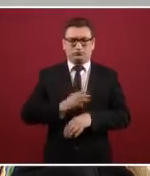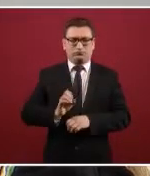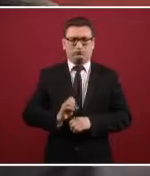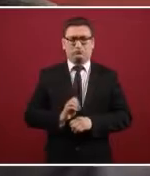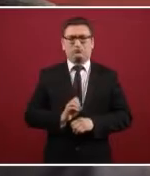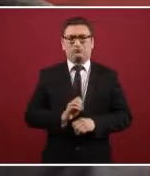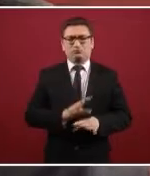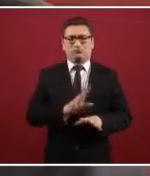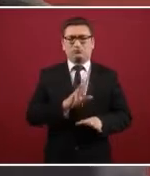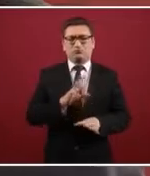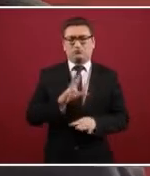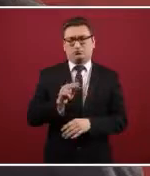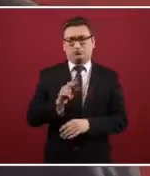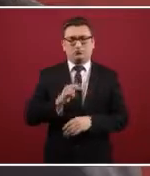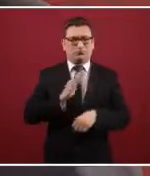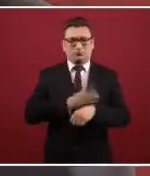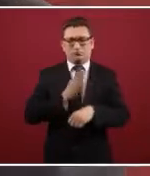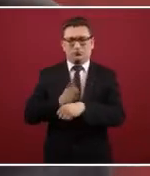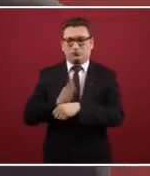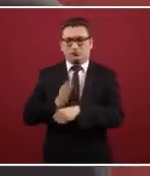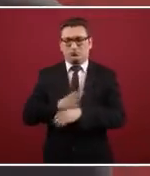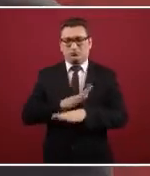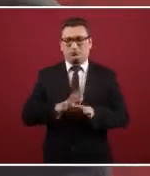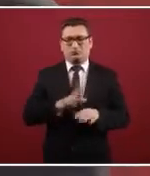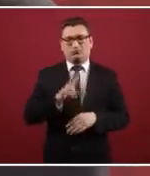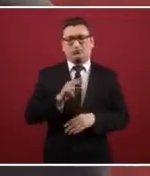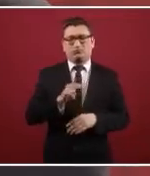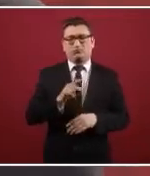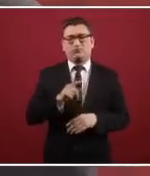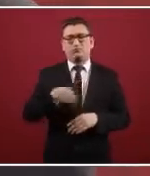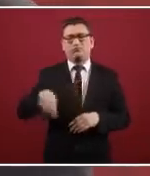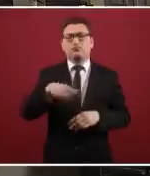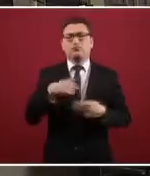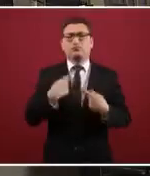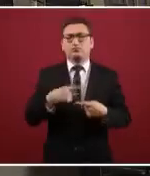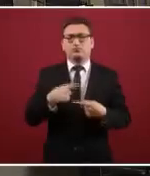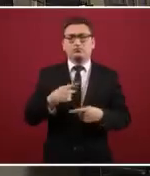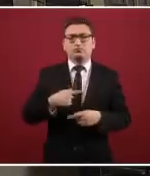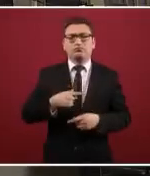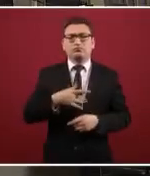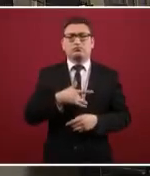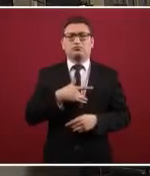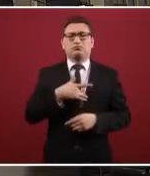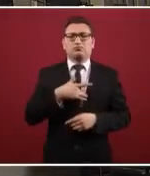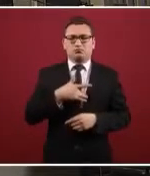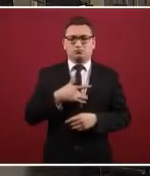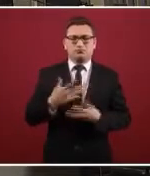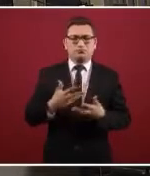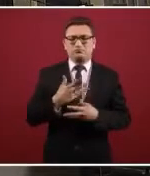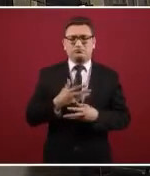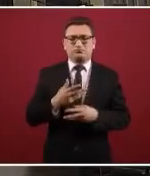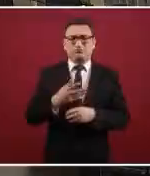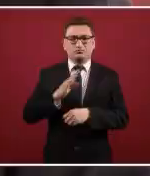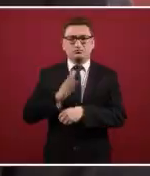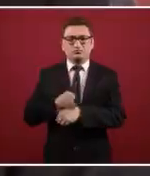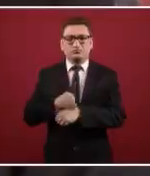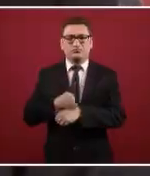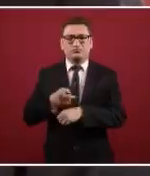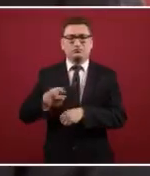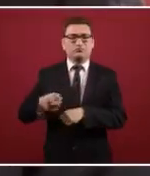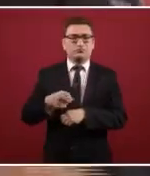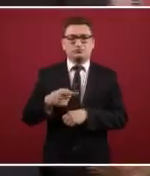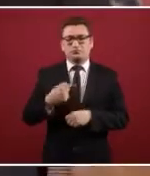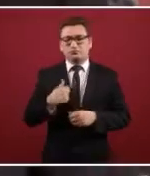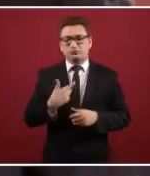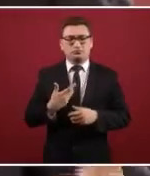No es castigar nada más al que no tiene con qué comprar su inocencia y al que tiene influencias,